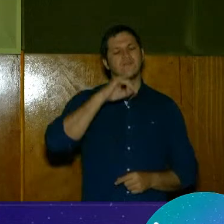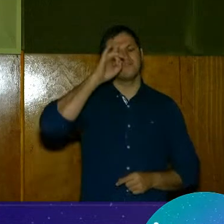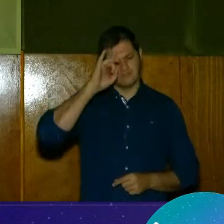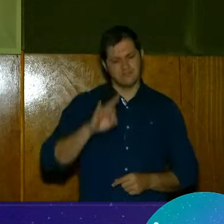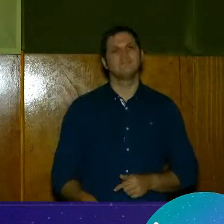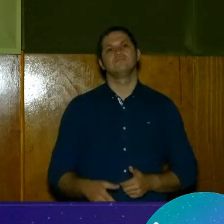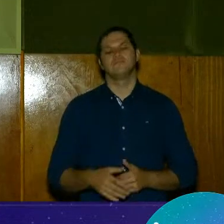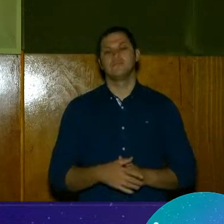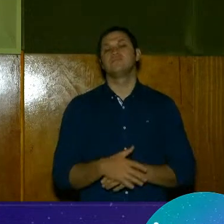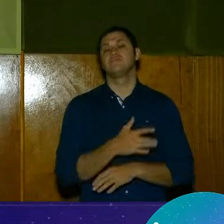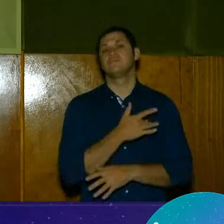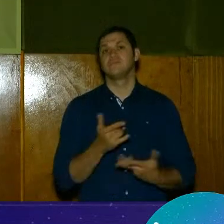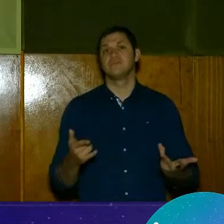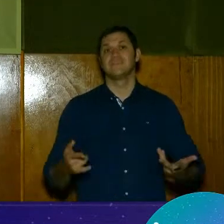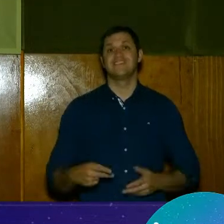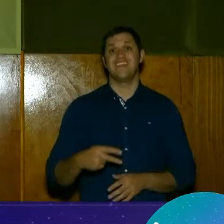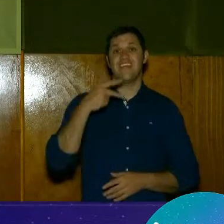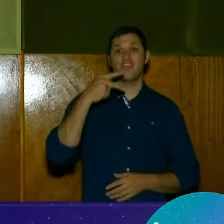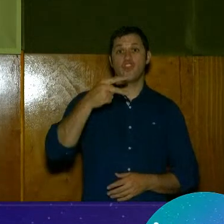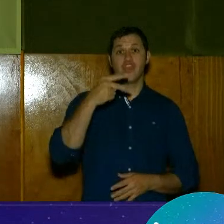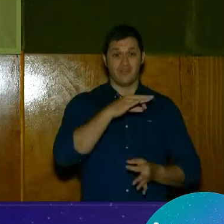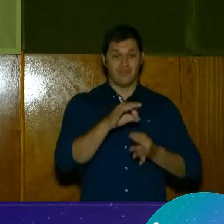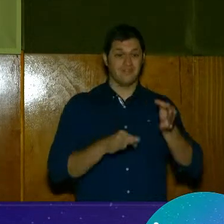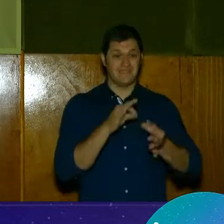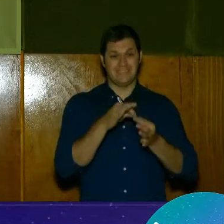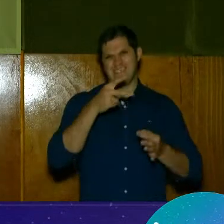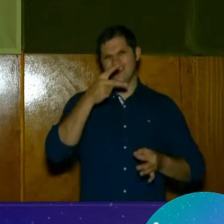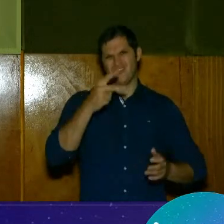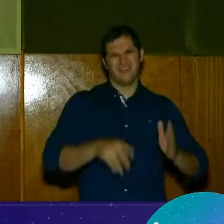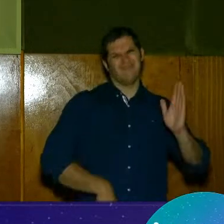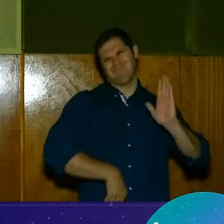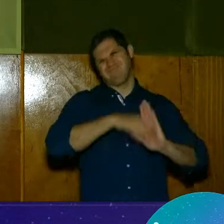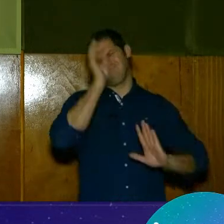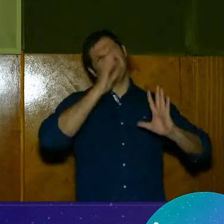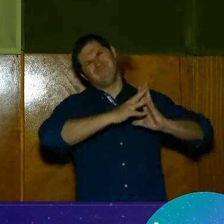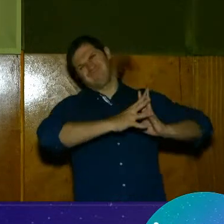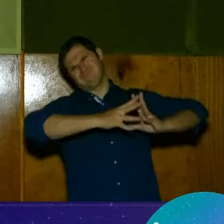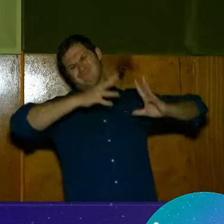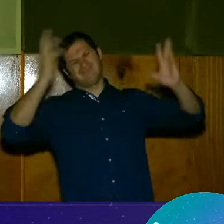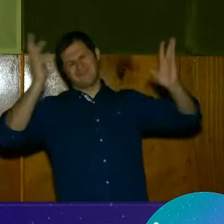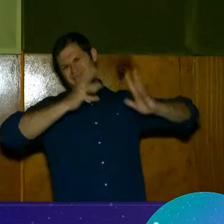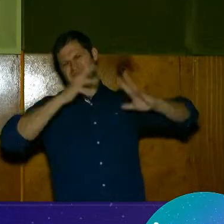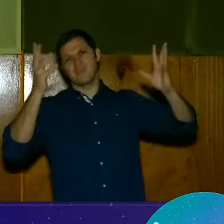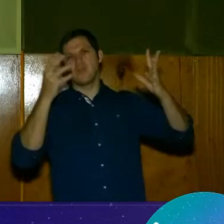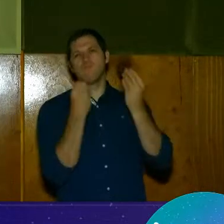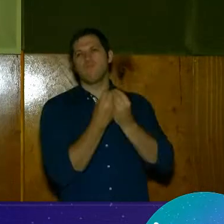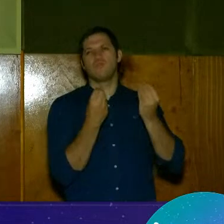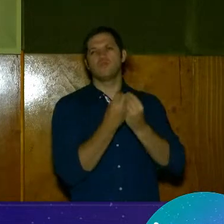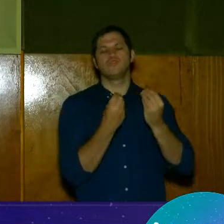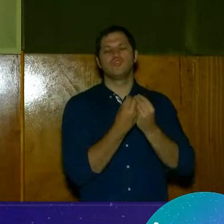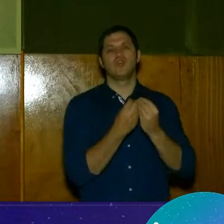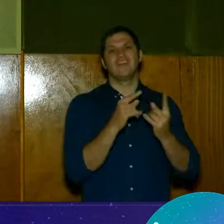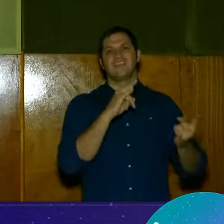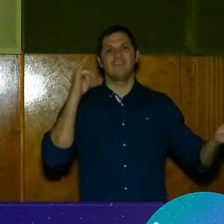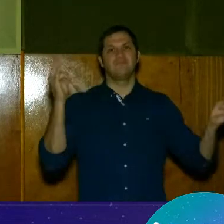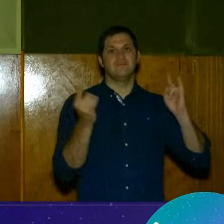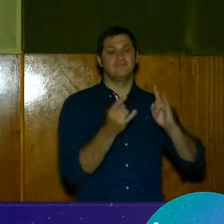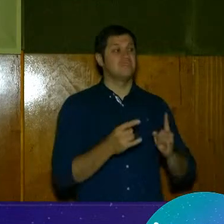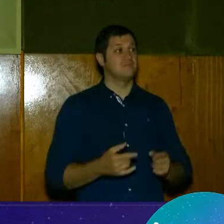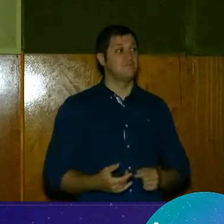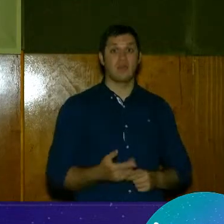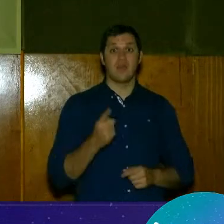estrella también tienen que ser lo que más hay en el universo y hoy en día sabemos que es